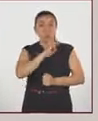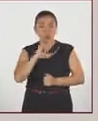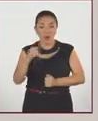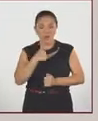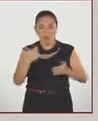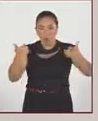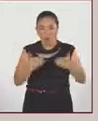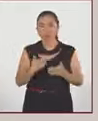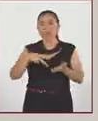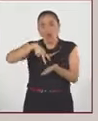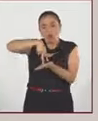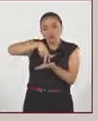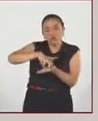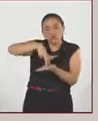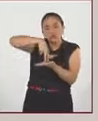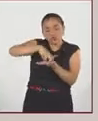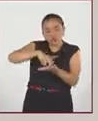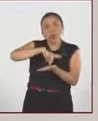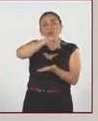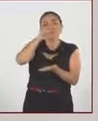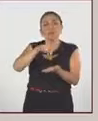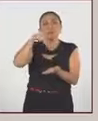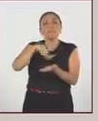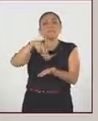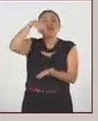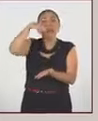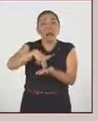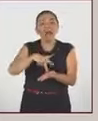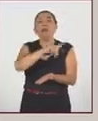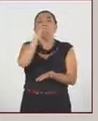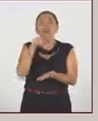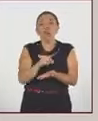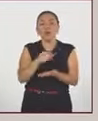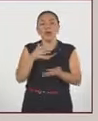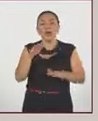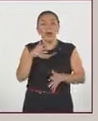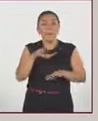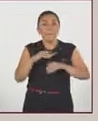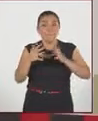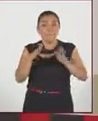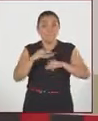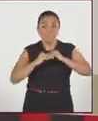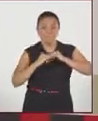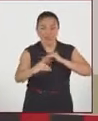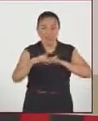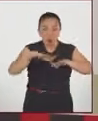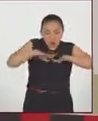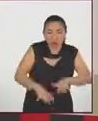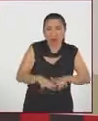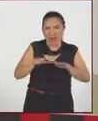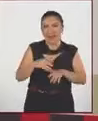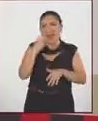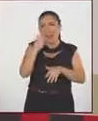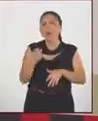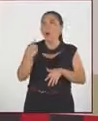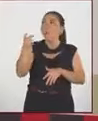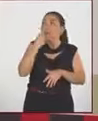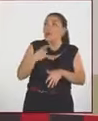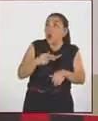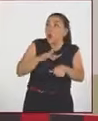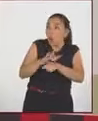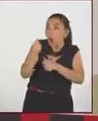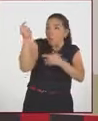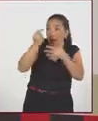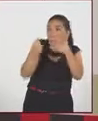una sentadilla, después brincar y después tocar el suelo, ¿no? Entonces ya son capaces de poder seguir órdenes, movimientos